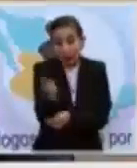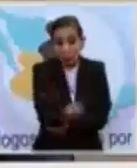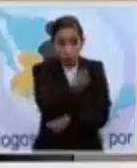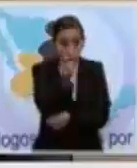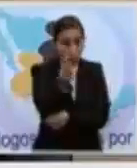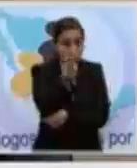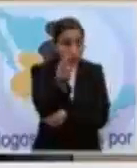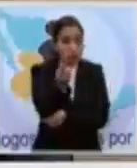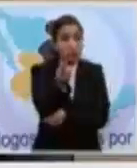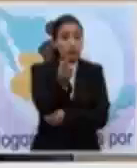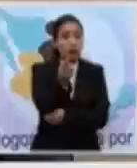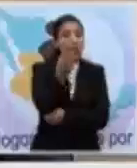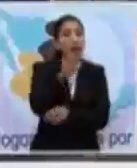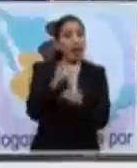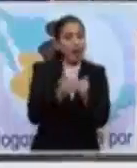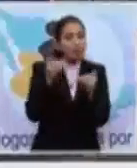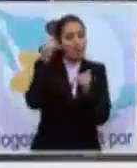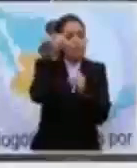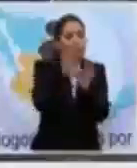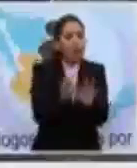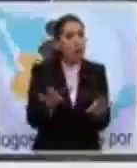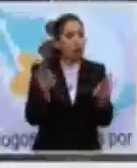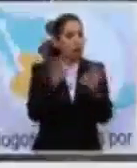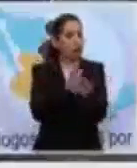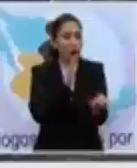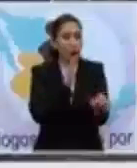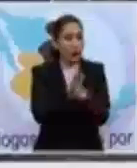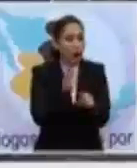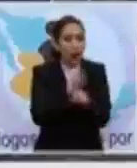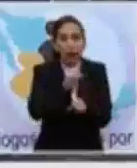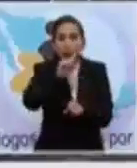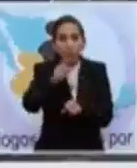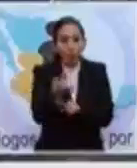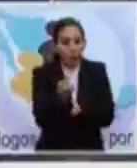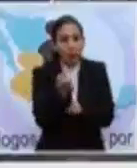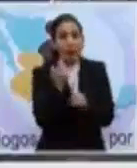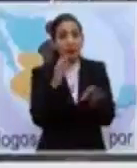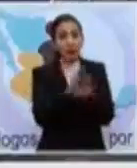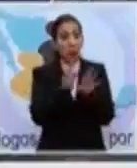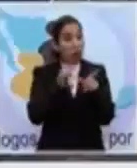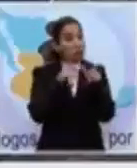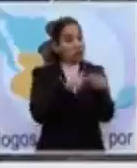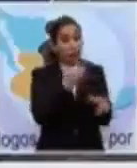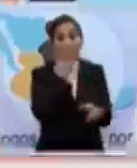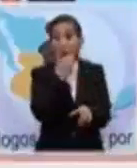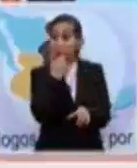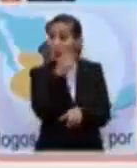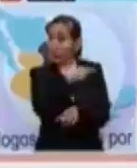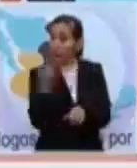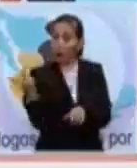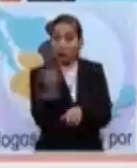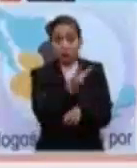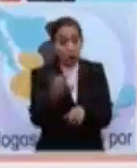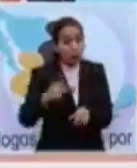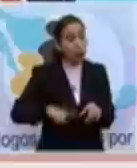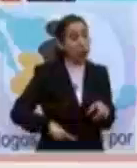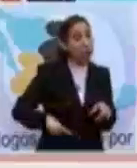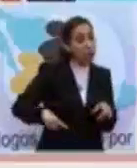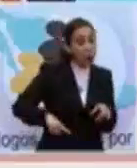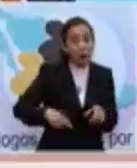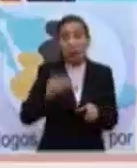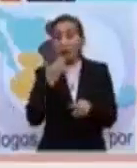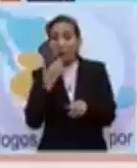que el paso importante que sigue no sería resaltar la continuidad entre las 2 administraciones. Eso